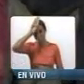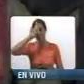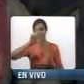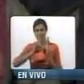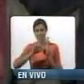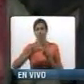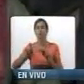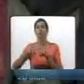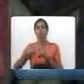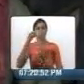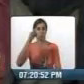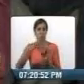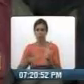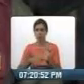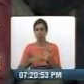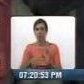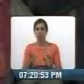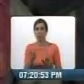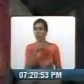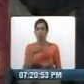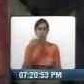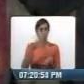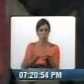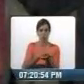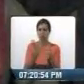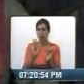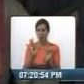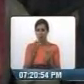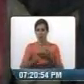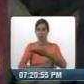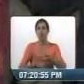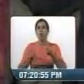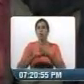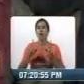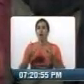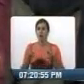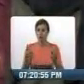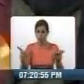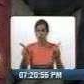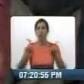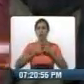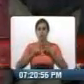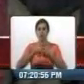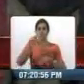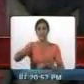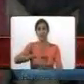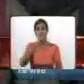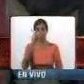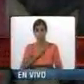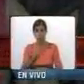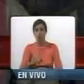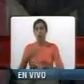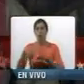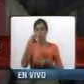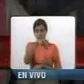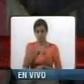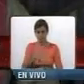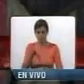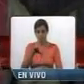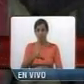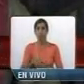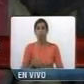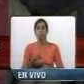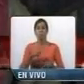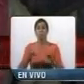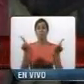que afortunadamente no hubo hechos que lamentar, igualmente en Los Cortijos, así como en Zulia y otros estados del país, pero